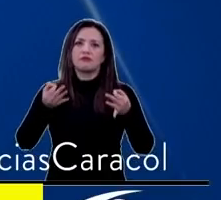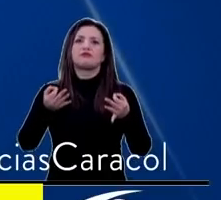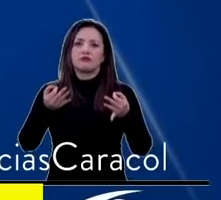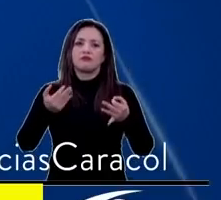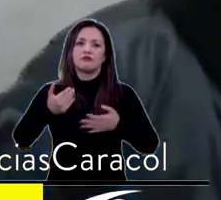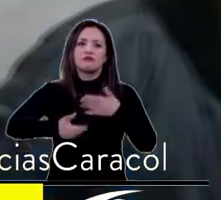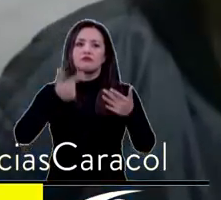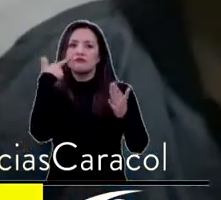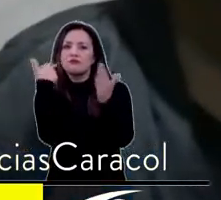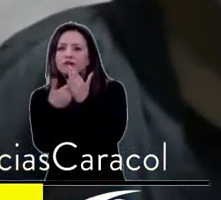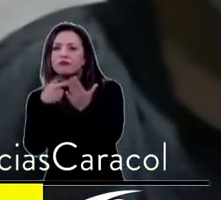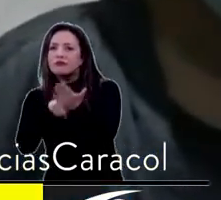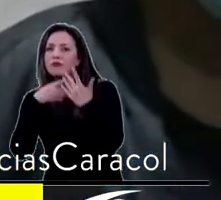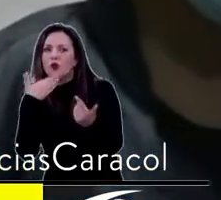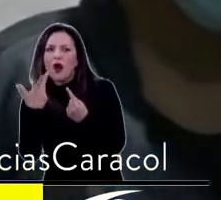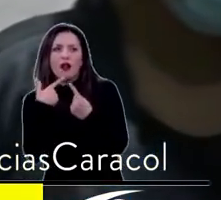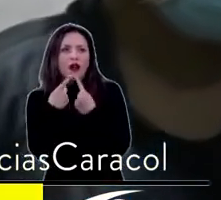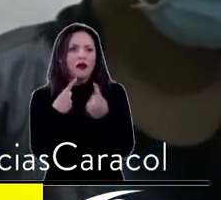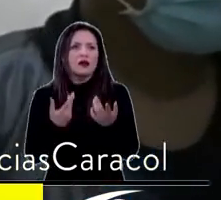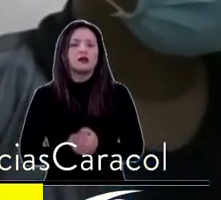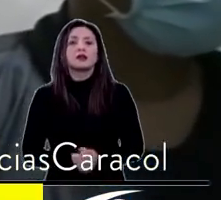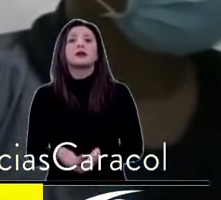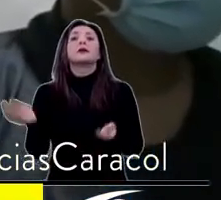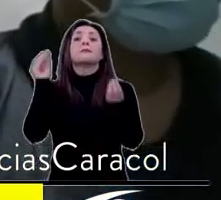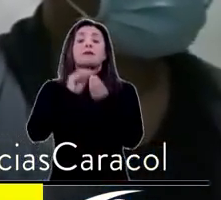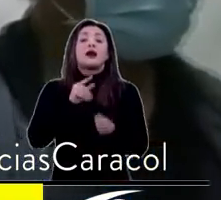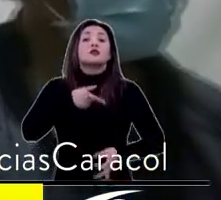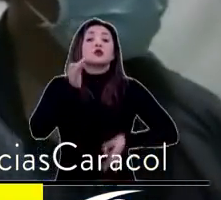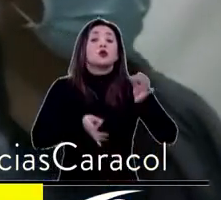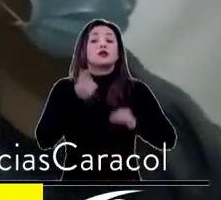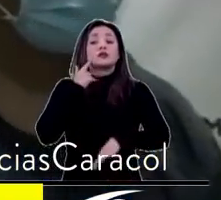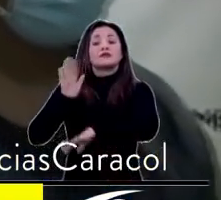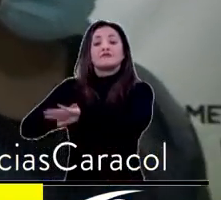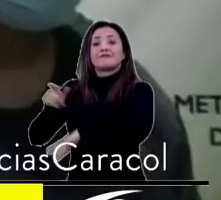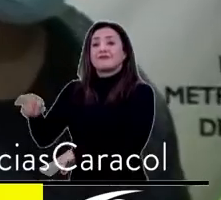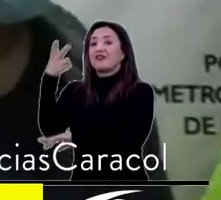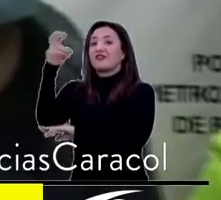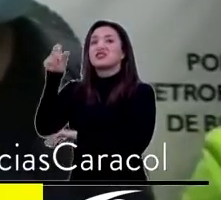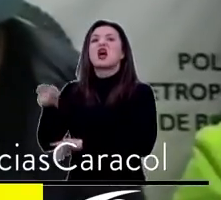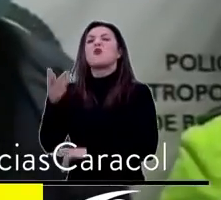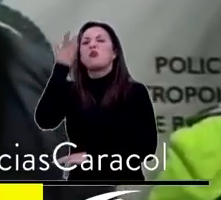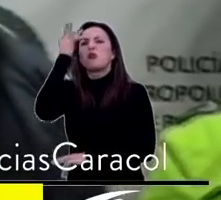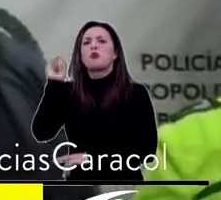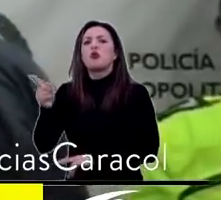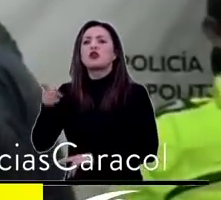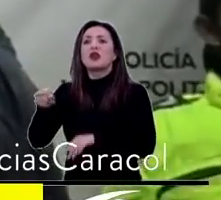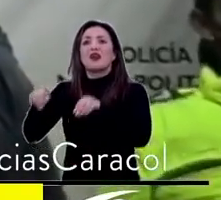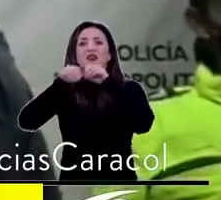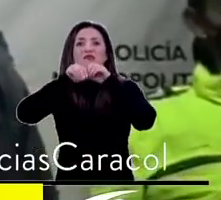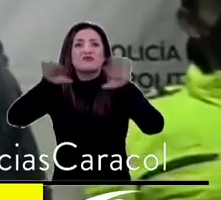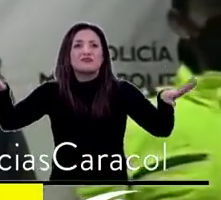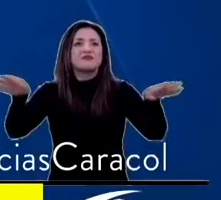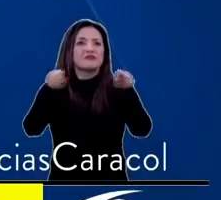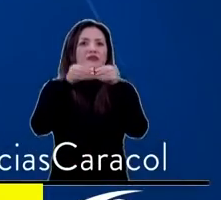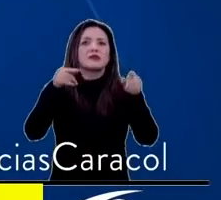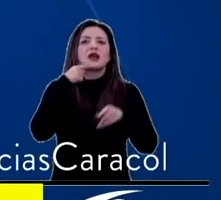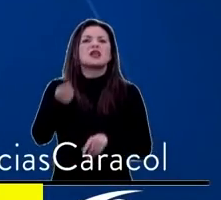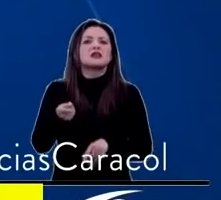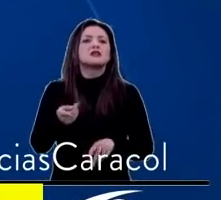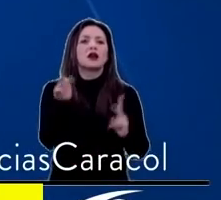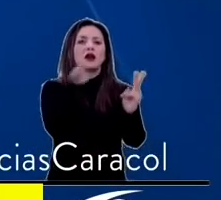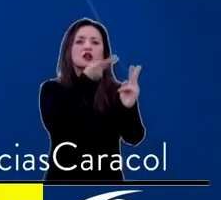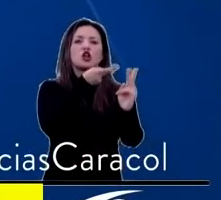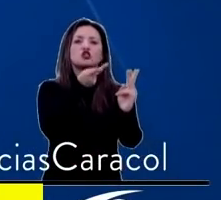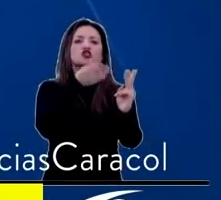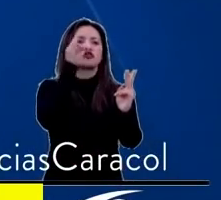lo sustente. Además, la juez hizo un llamado de atención a la fiscalía porque aseguró que en los medios de comunicación se señala a estas